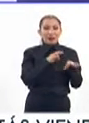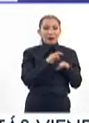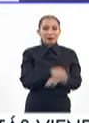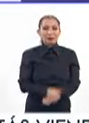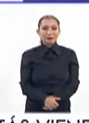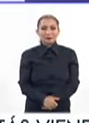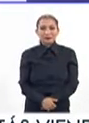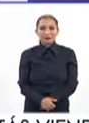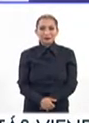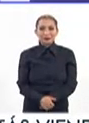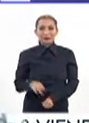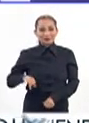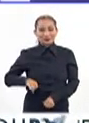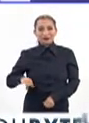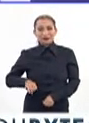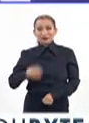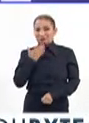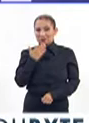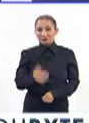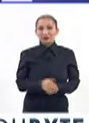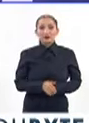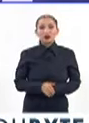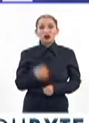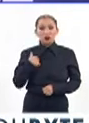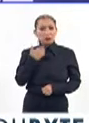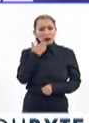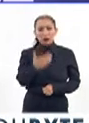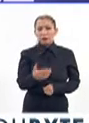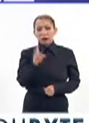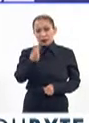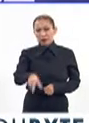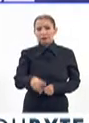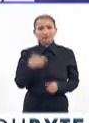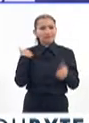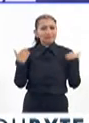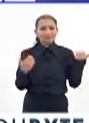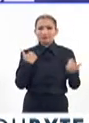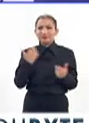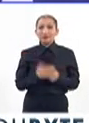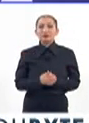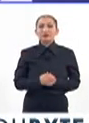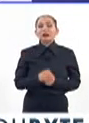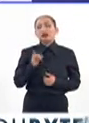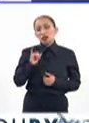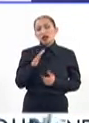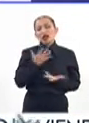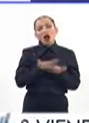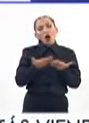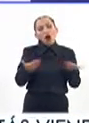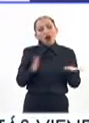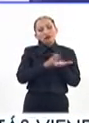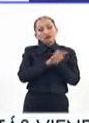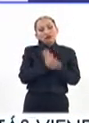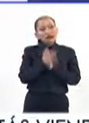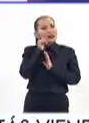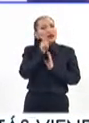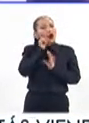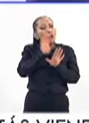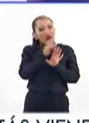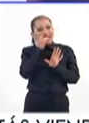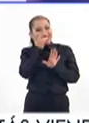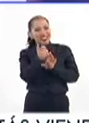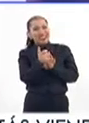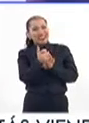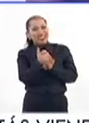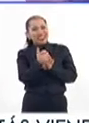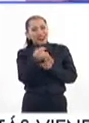trabajo. Es una cosa interesante, ¿no? Sí, no, pues yo lo paso muy bien. Honestamente, sí se convirtió. Siempre me da como raro